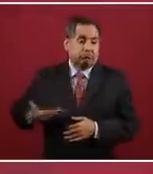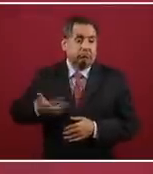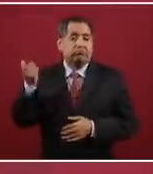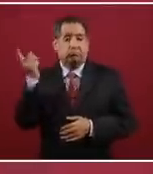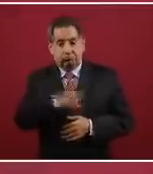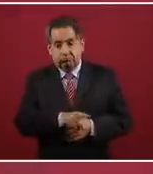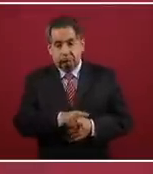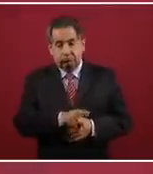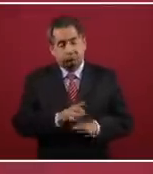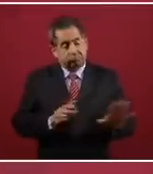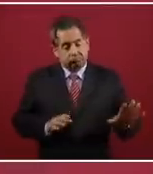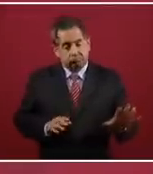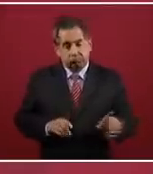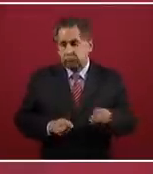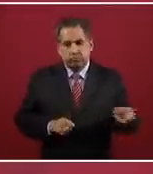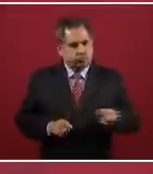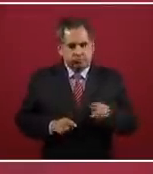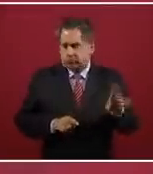los presidentes.